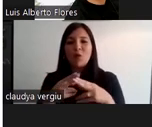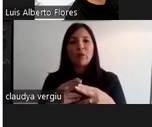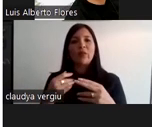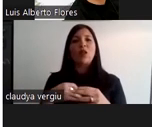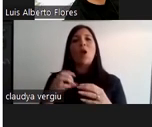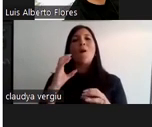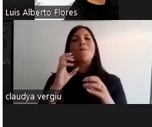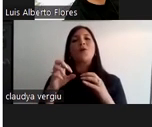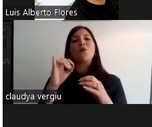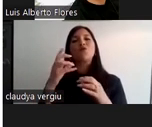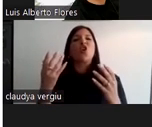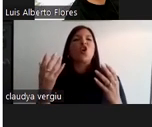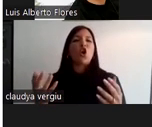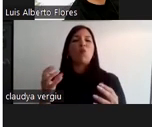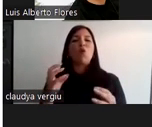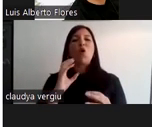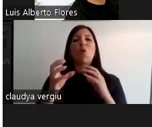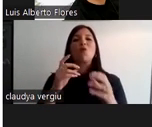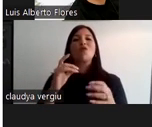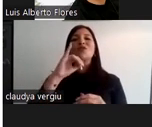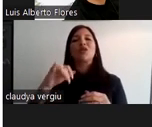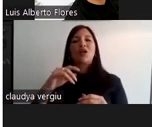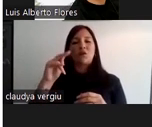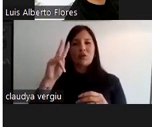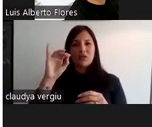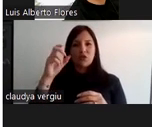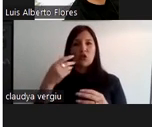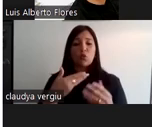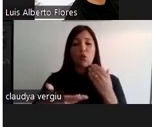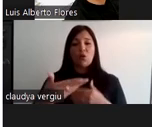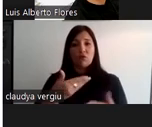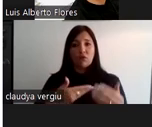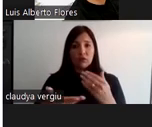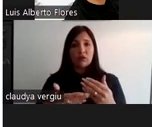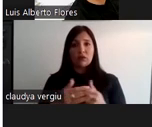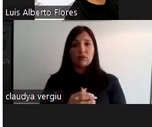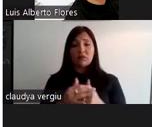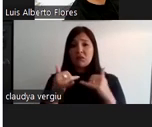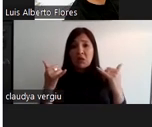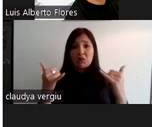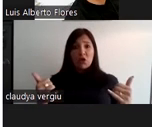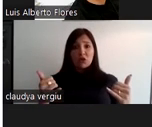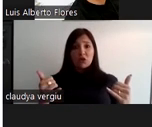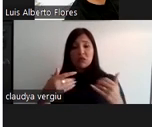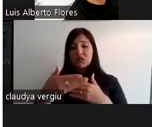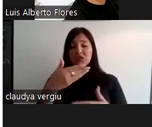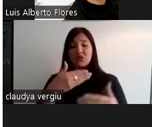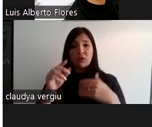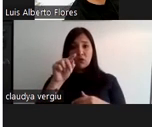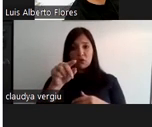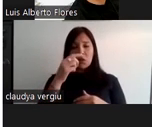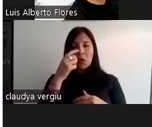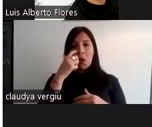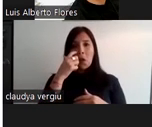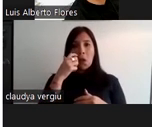del es a través de nuestro propio servicio no que ofrecemos a los turistas no la mejor promoción es el servicio que ofrecemos a los turistas